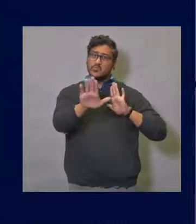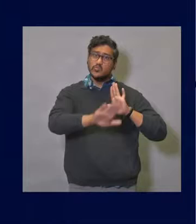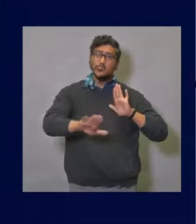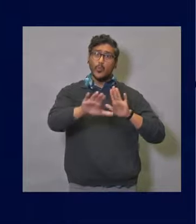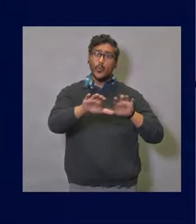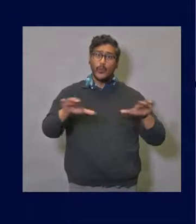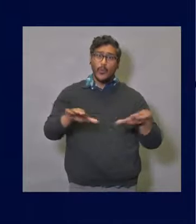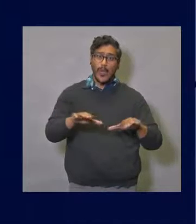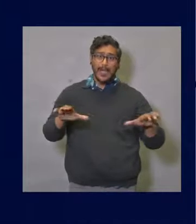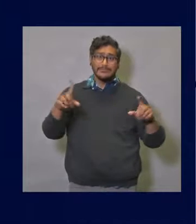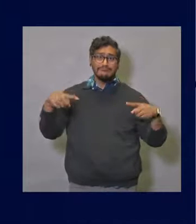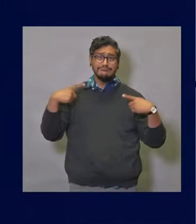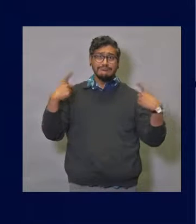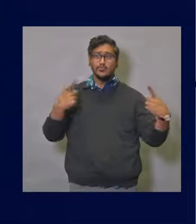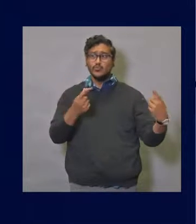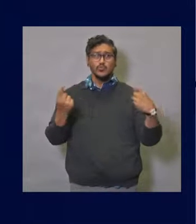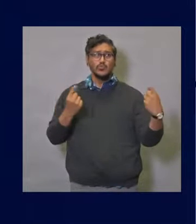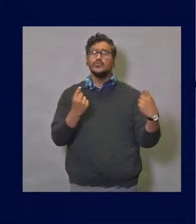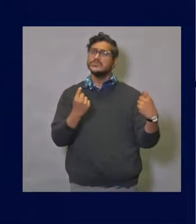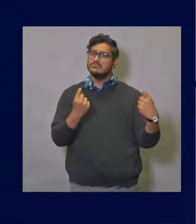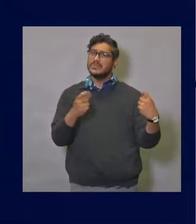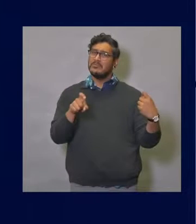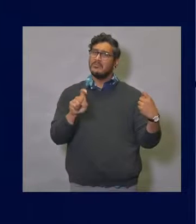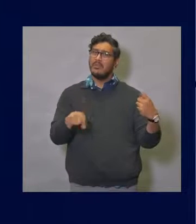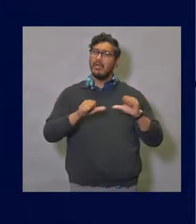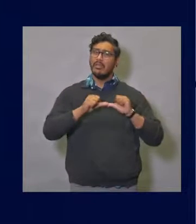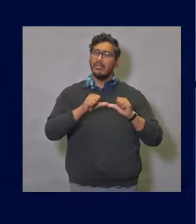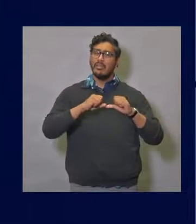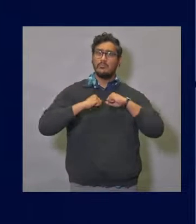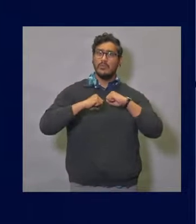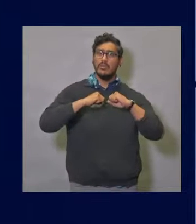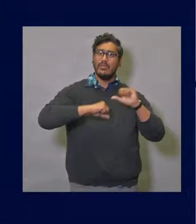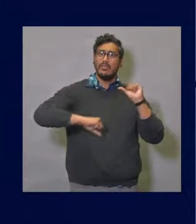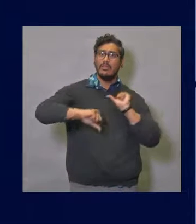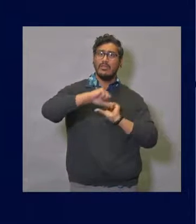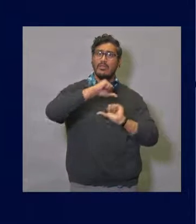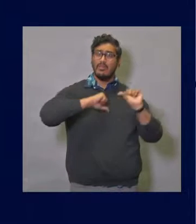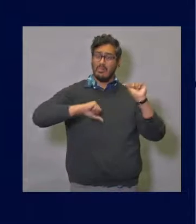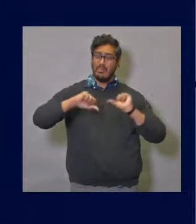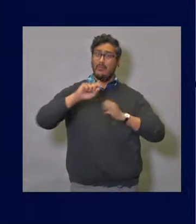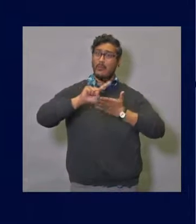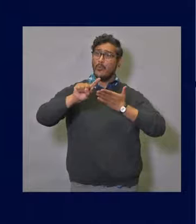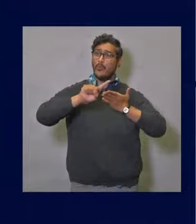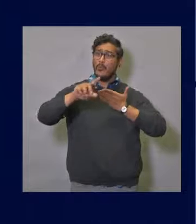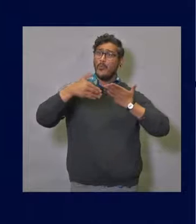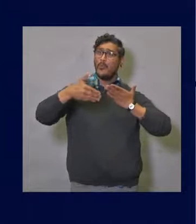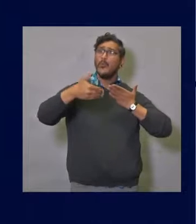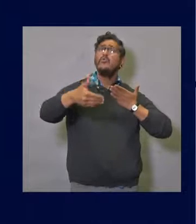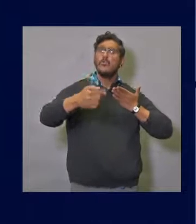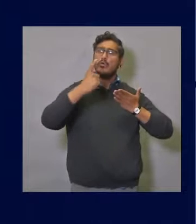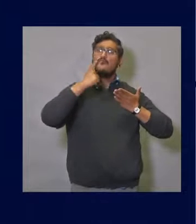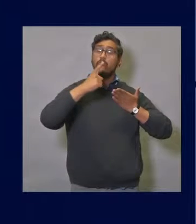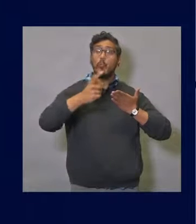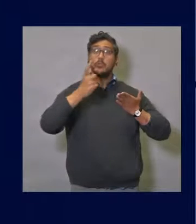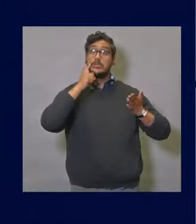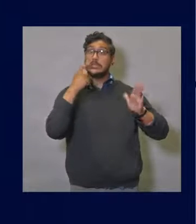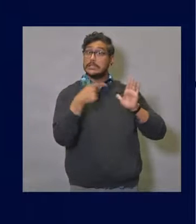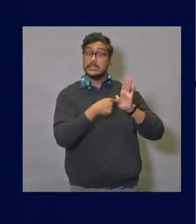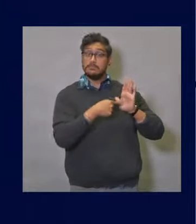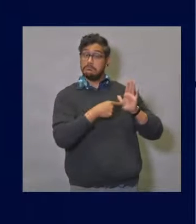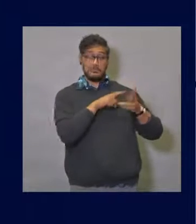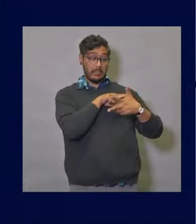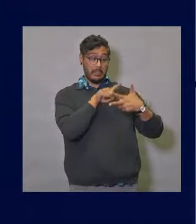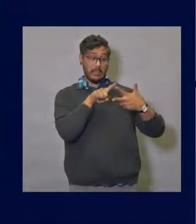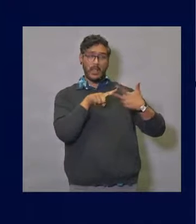semanas y tendremos que seguir cuidándonos unos a otros en las próximas semanas para seguir viendo la disminución de casos, hospitalizaciones